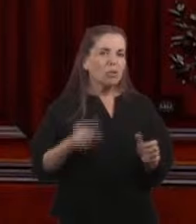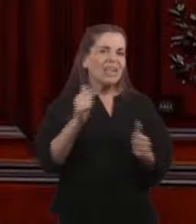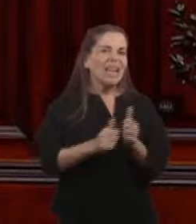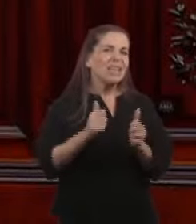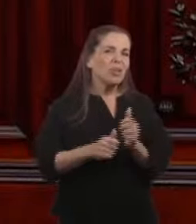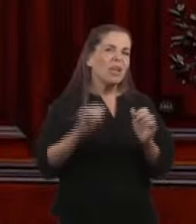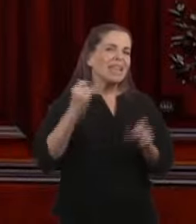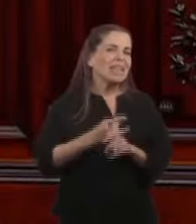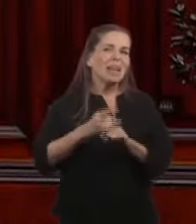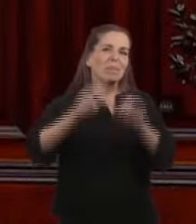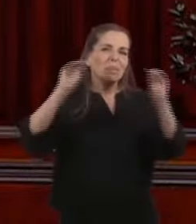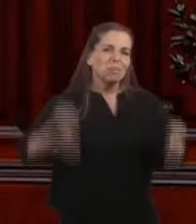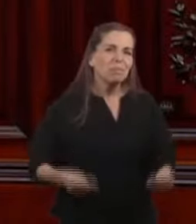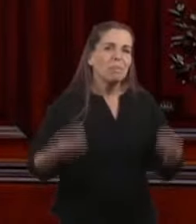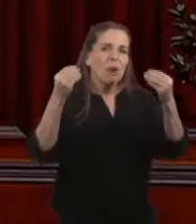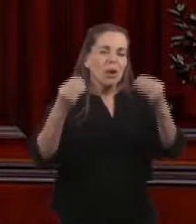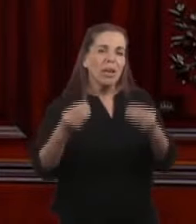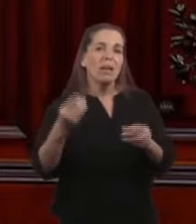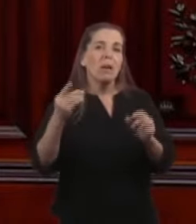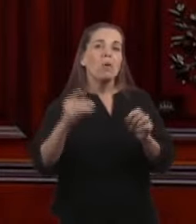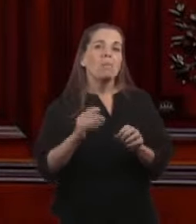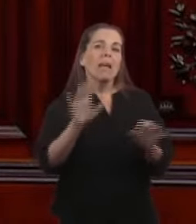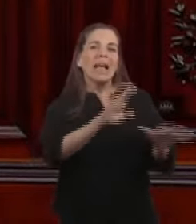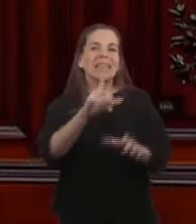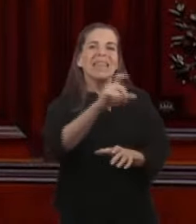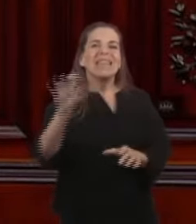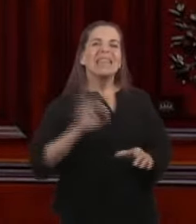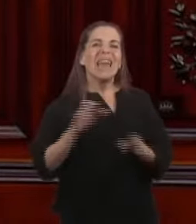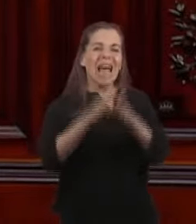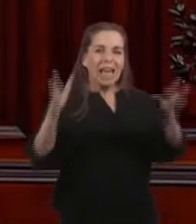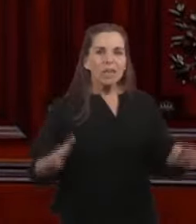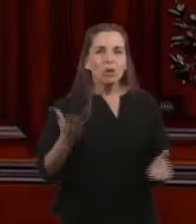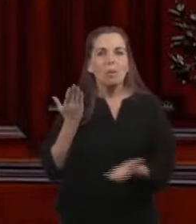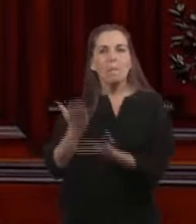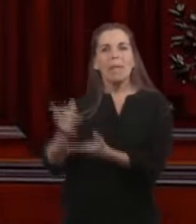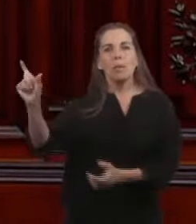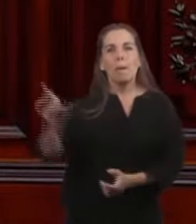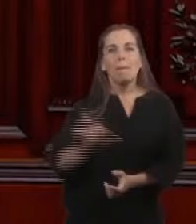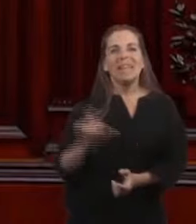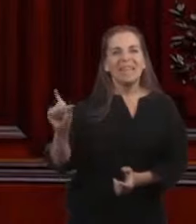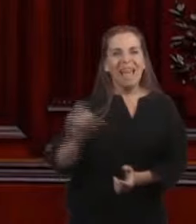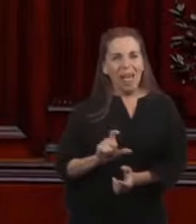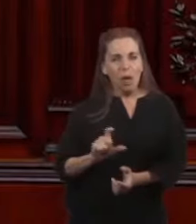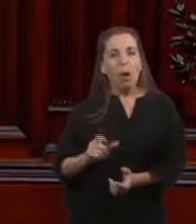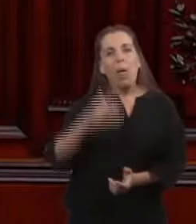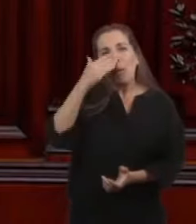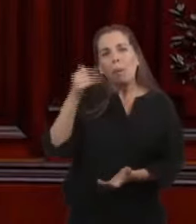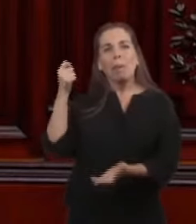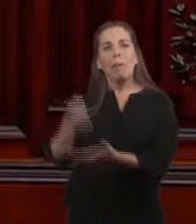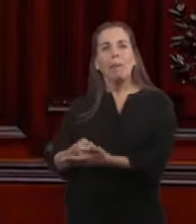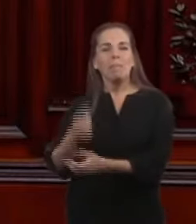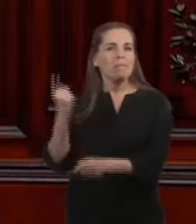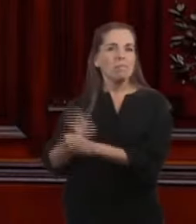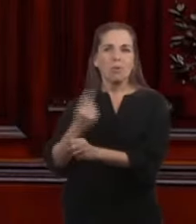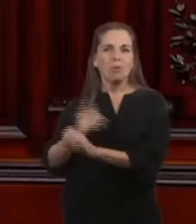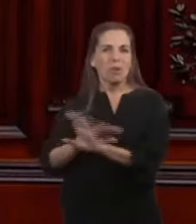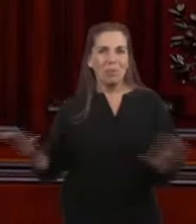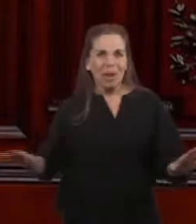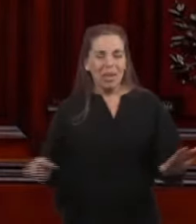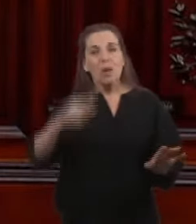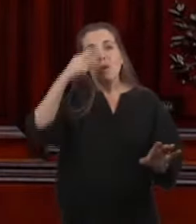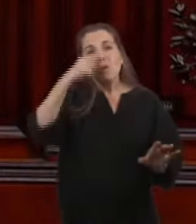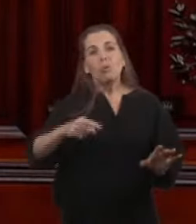si hemos vivido un siglo tomando deuda que no podemos pagar No es casualidad que hayamos vivido con una inflación desorbitante durante el último